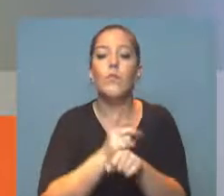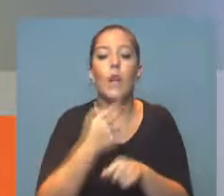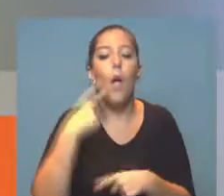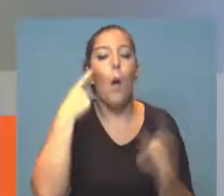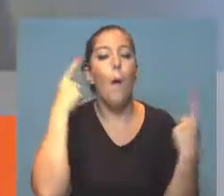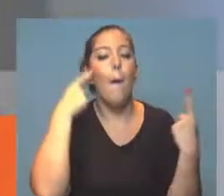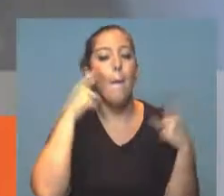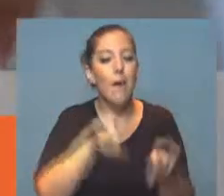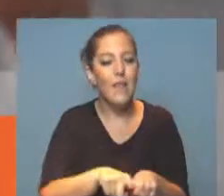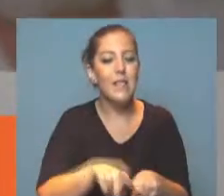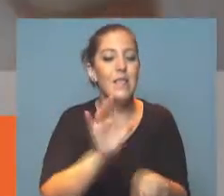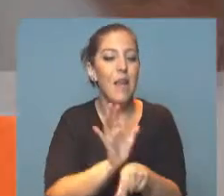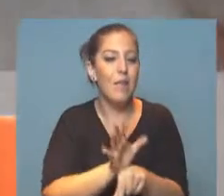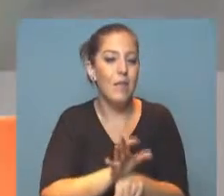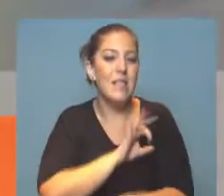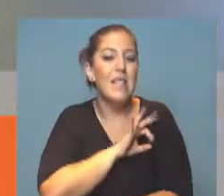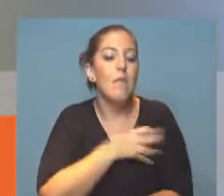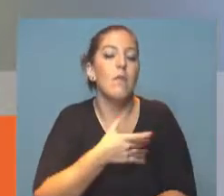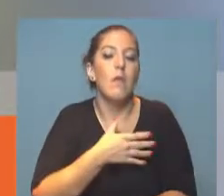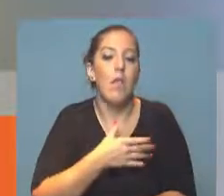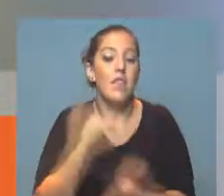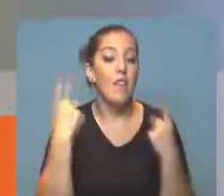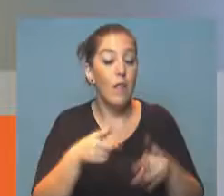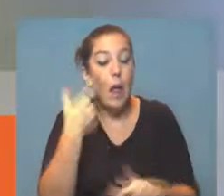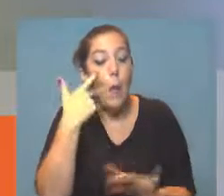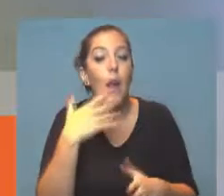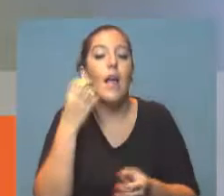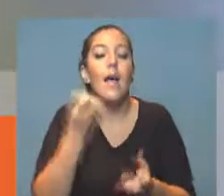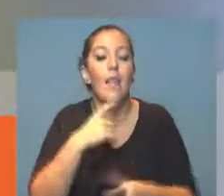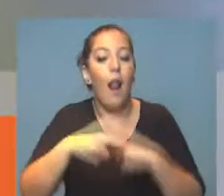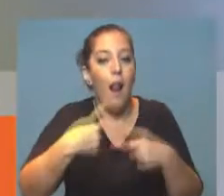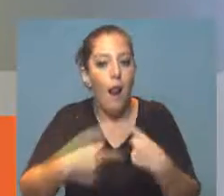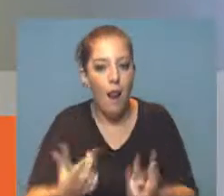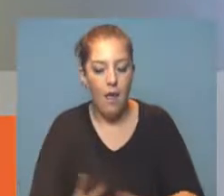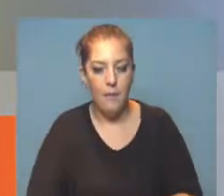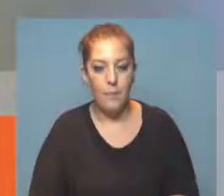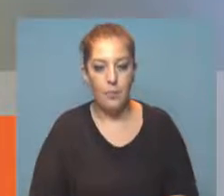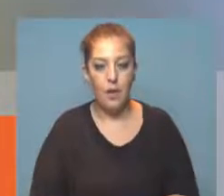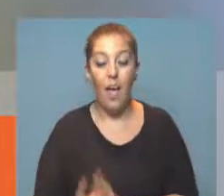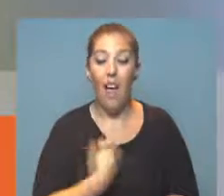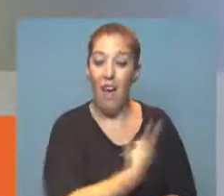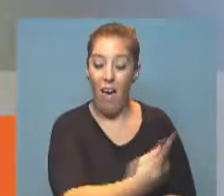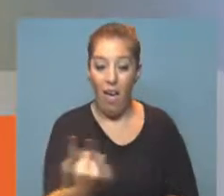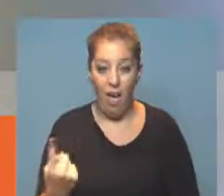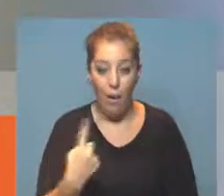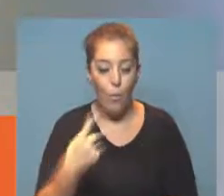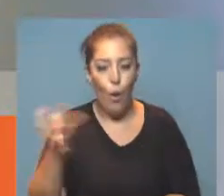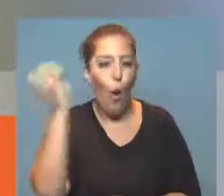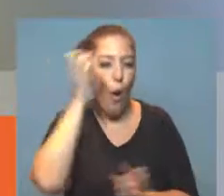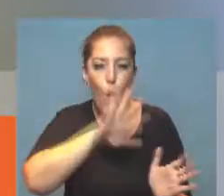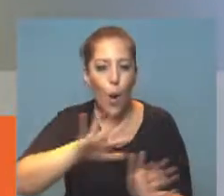cívica diferente que tenemos que ver a ver cómo lo recorremos nos exige de que cada uno deje de lado